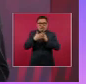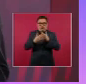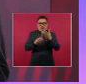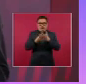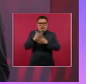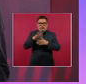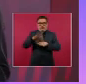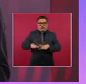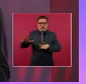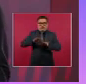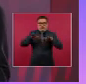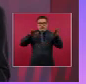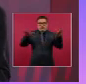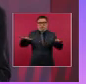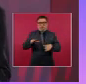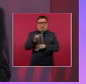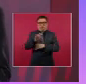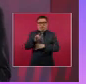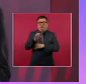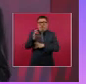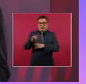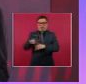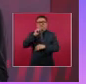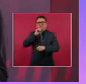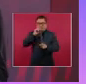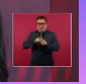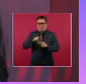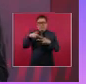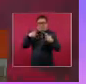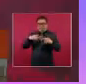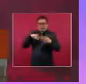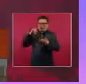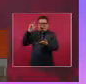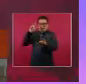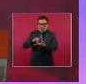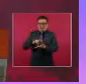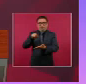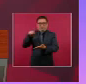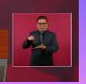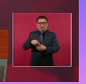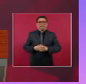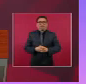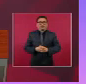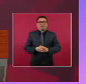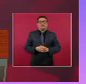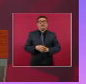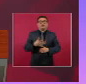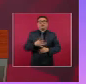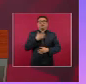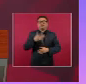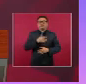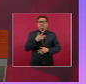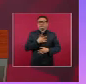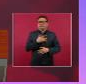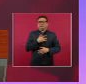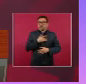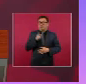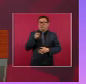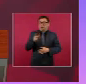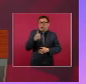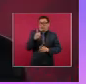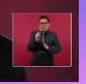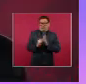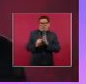de Tulum, que tiene el mismo propósito. Ese aeropuerto se estima que al